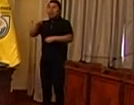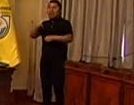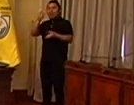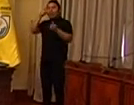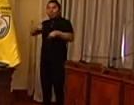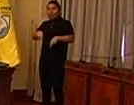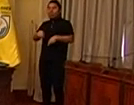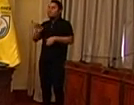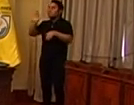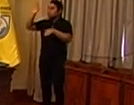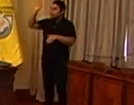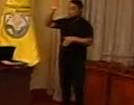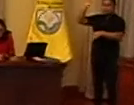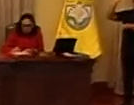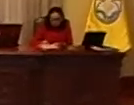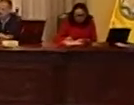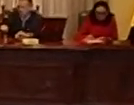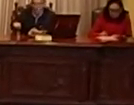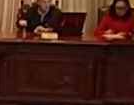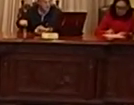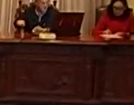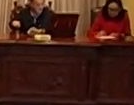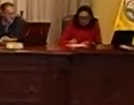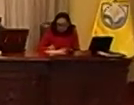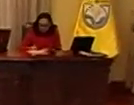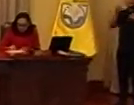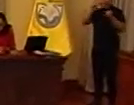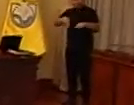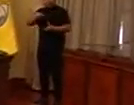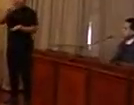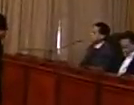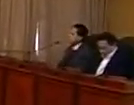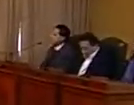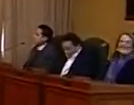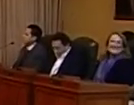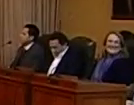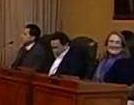se expresan en señal de conformidad, se aprueba por unanimidad de